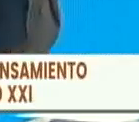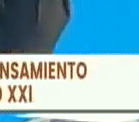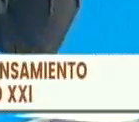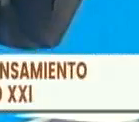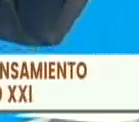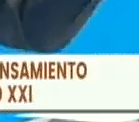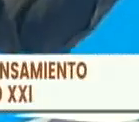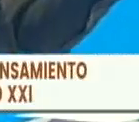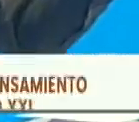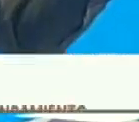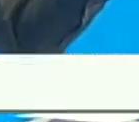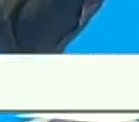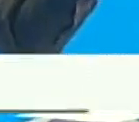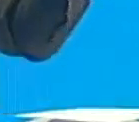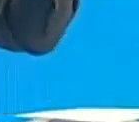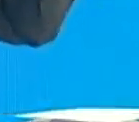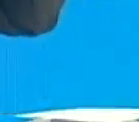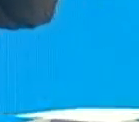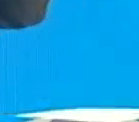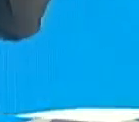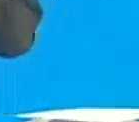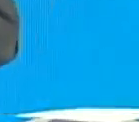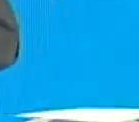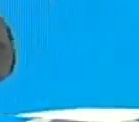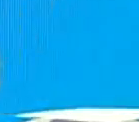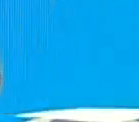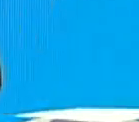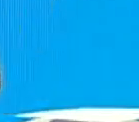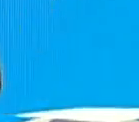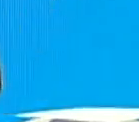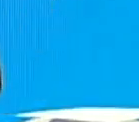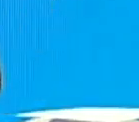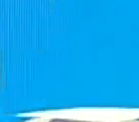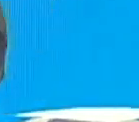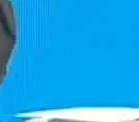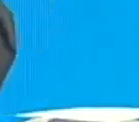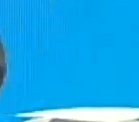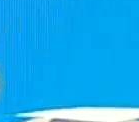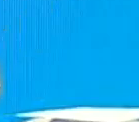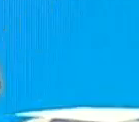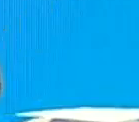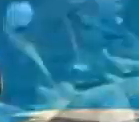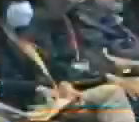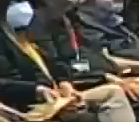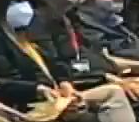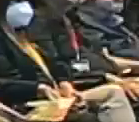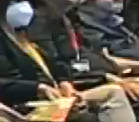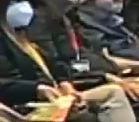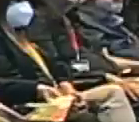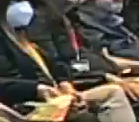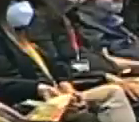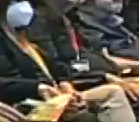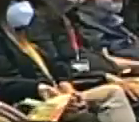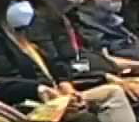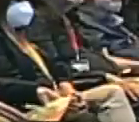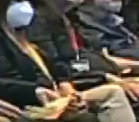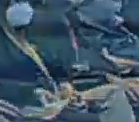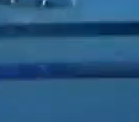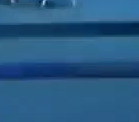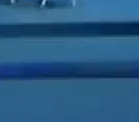verdad pero que rellenamos la intervención de Jorge laguña uno de los compiladores del libro cuentos de la arañero